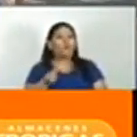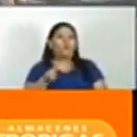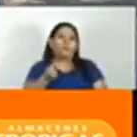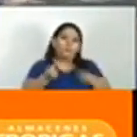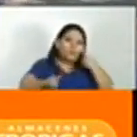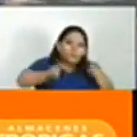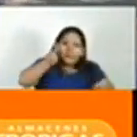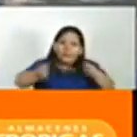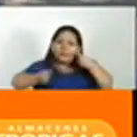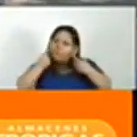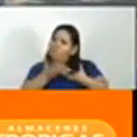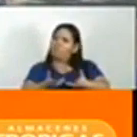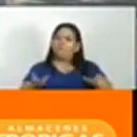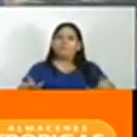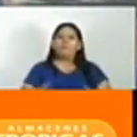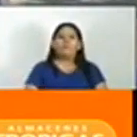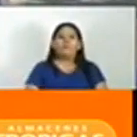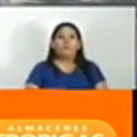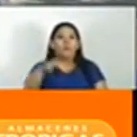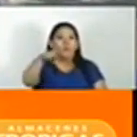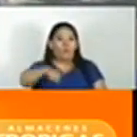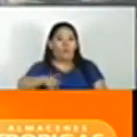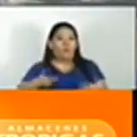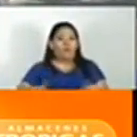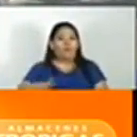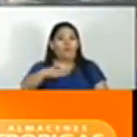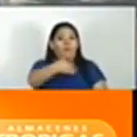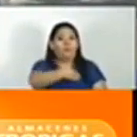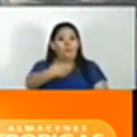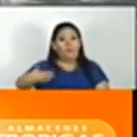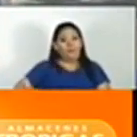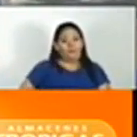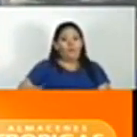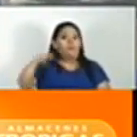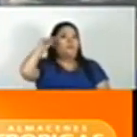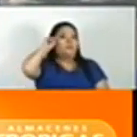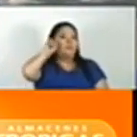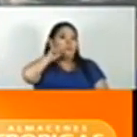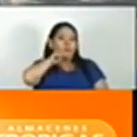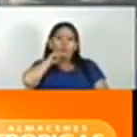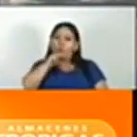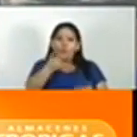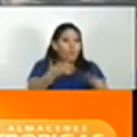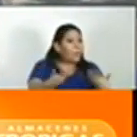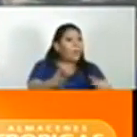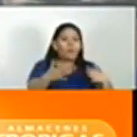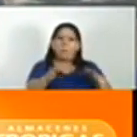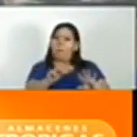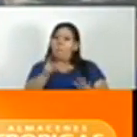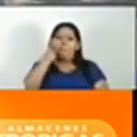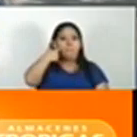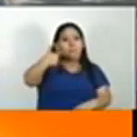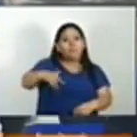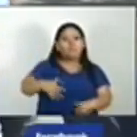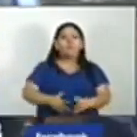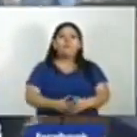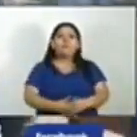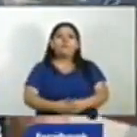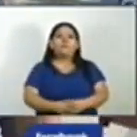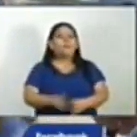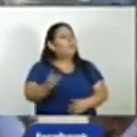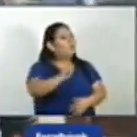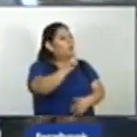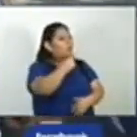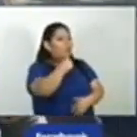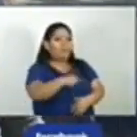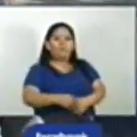bonito. Y más ahora pues que el señor presidente Bukele ya normalizó toda la delincuencia. Ok, cuéntame